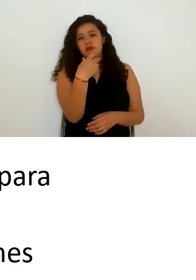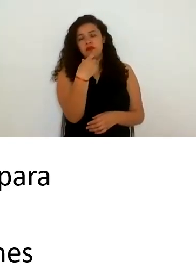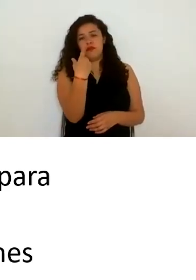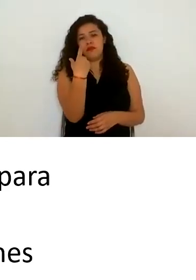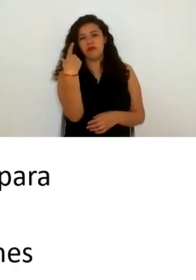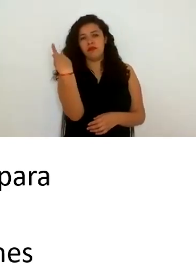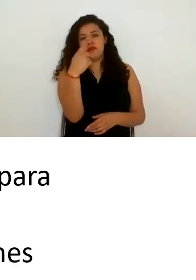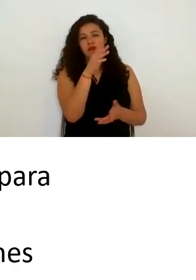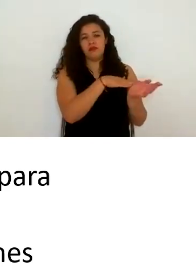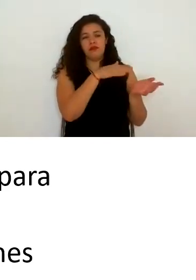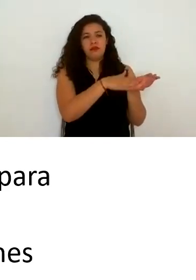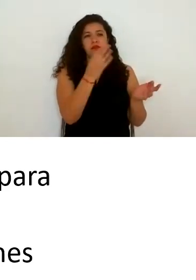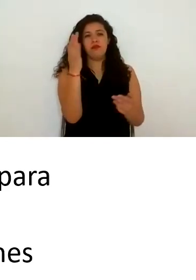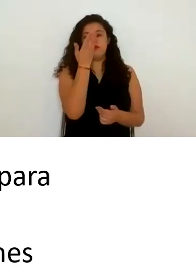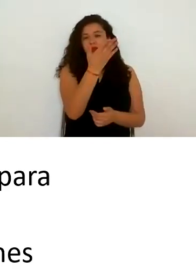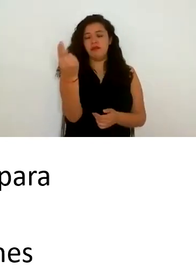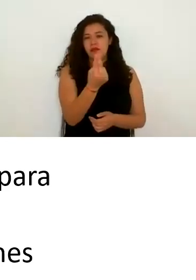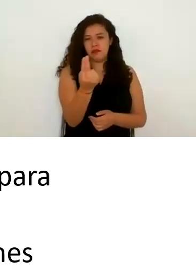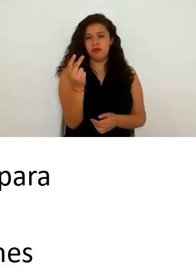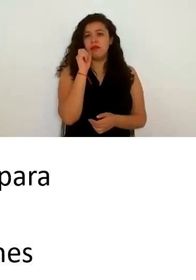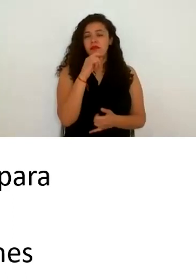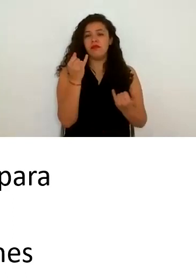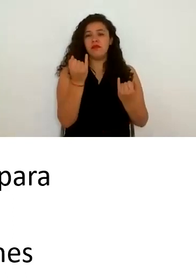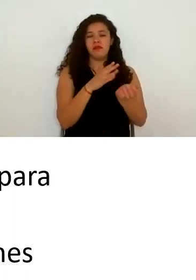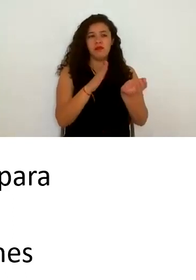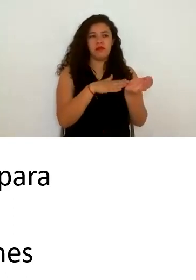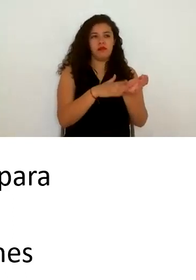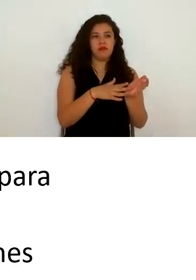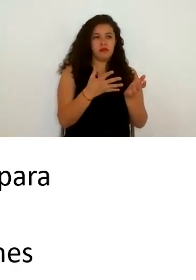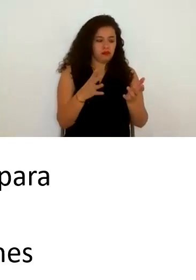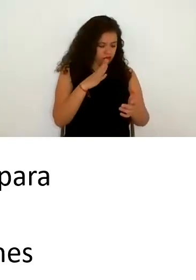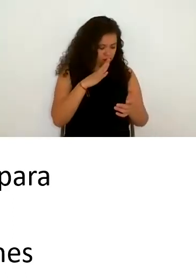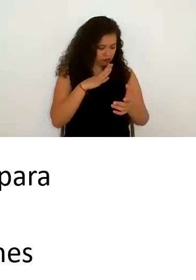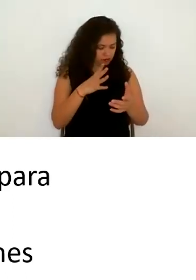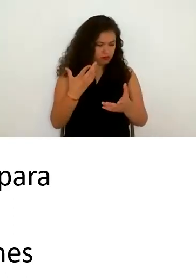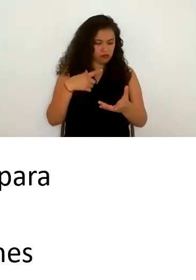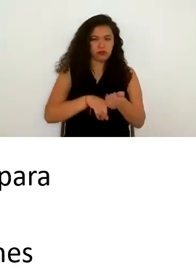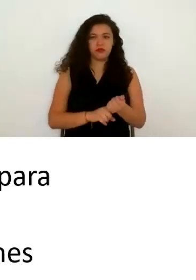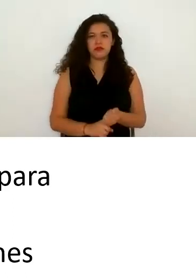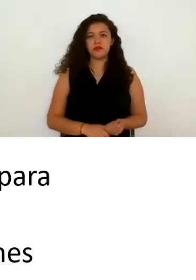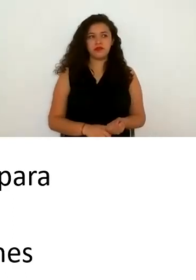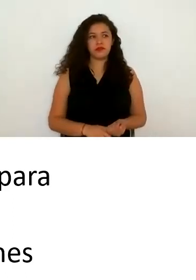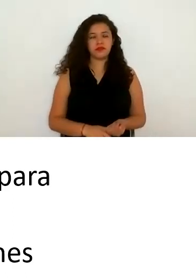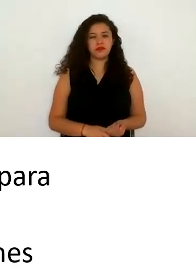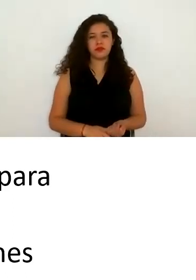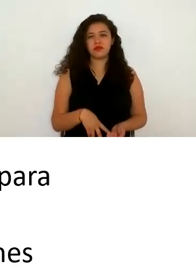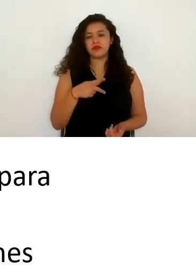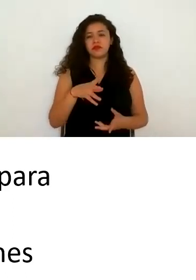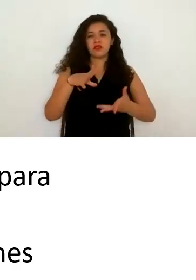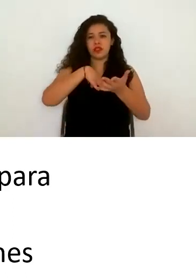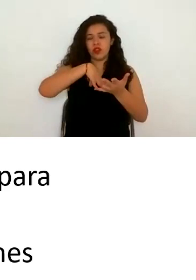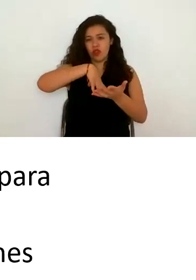nuevamente su documentación e integrar el expediente que le corresponda, ¿no? O en ese momento ya sacar una